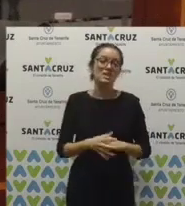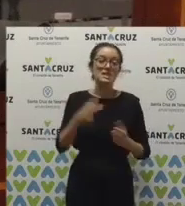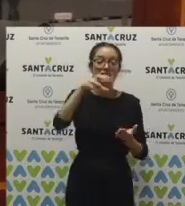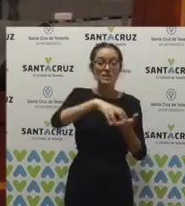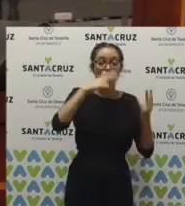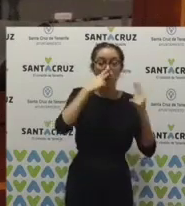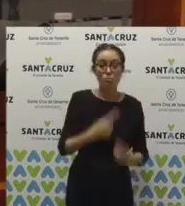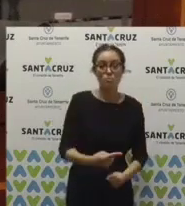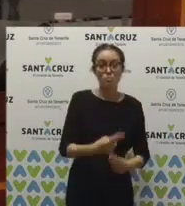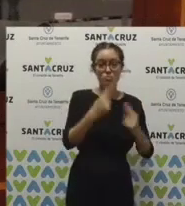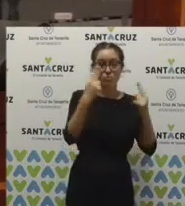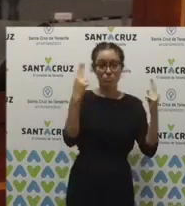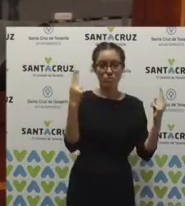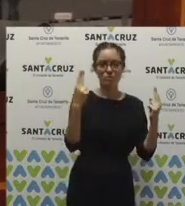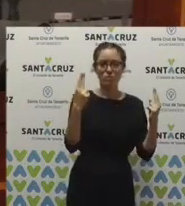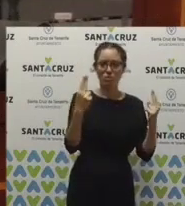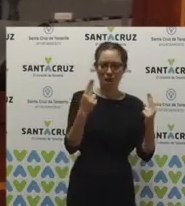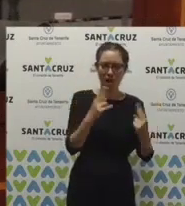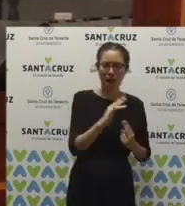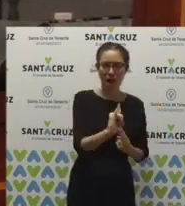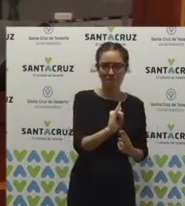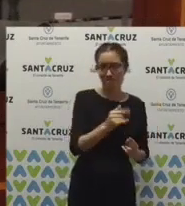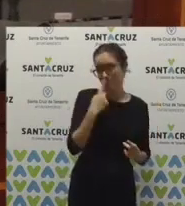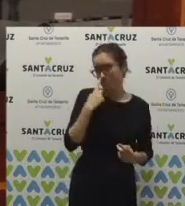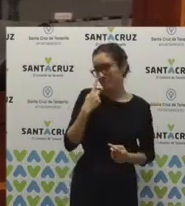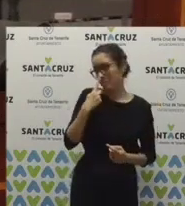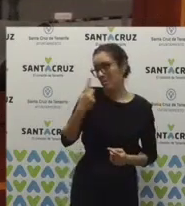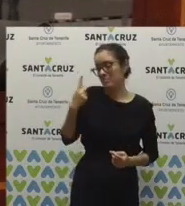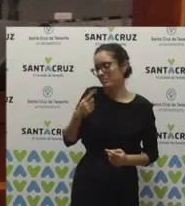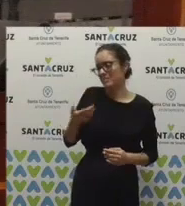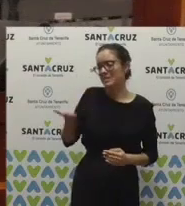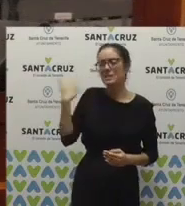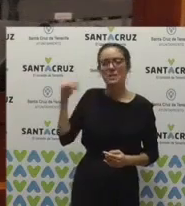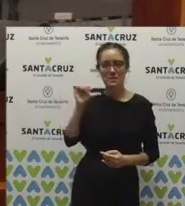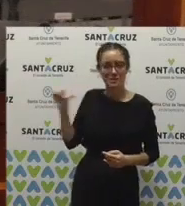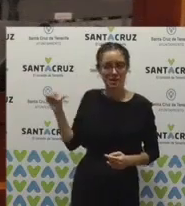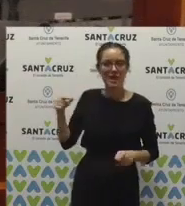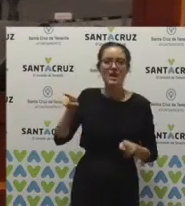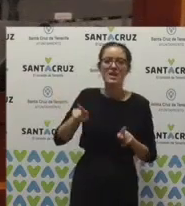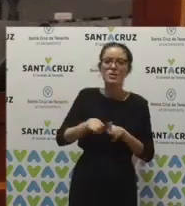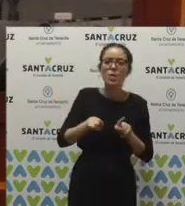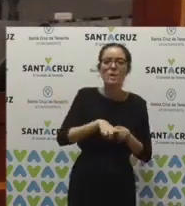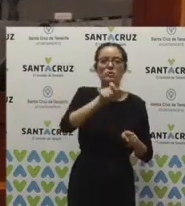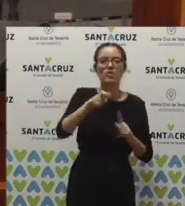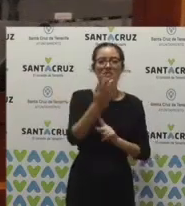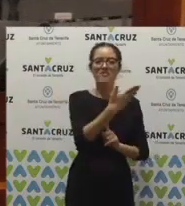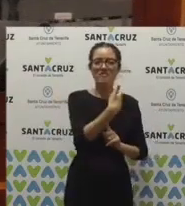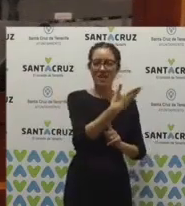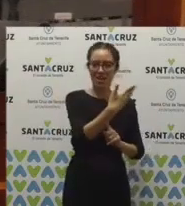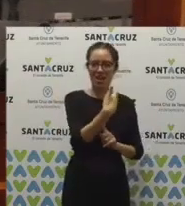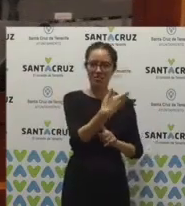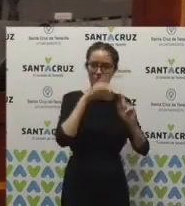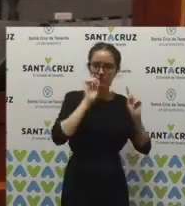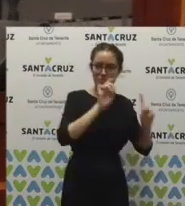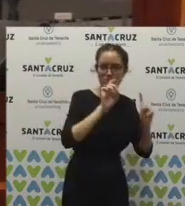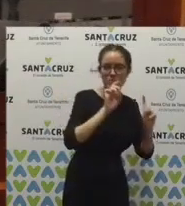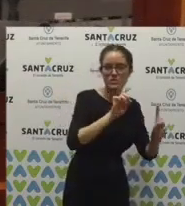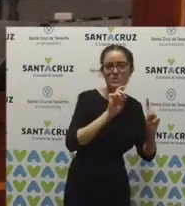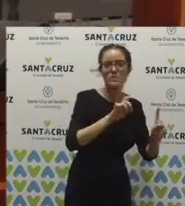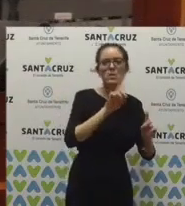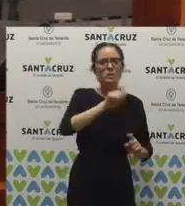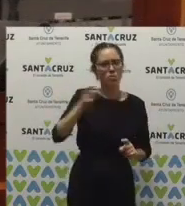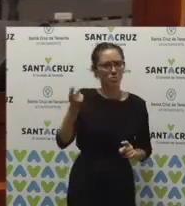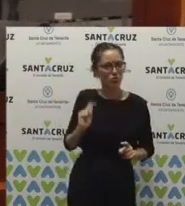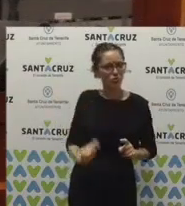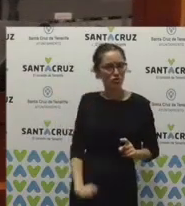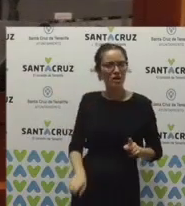con capacidad para ello donde se formaban profesionales para la vela campeones que han estado paseando el nombre de santa cruz de tenerife